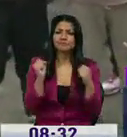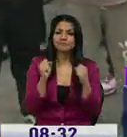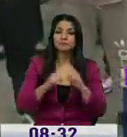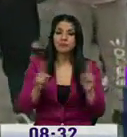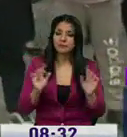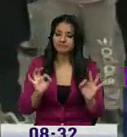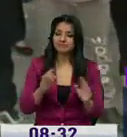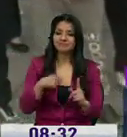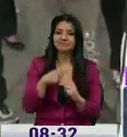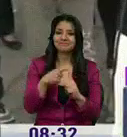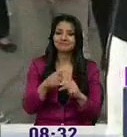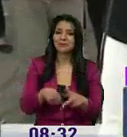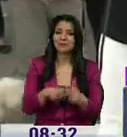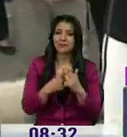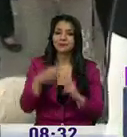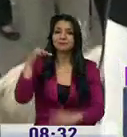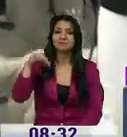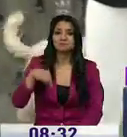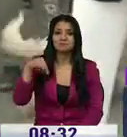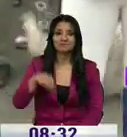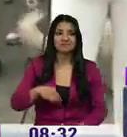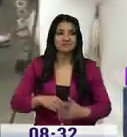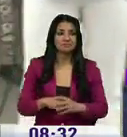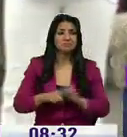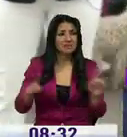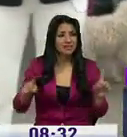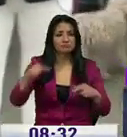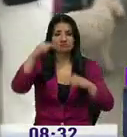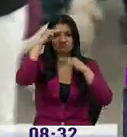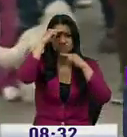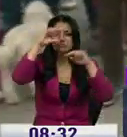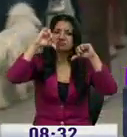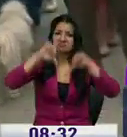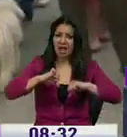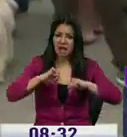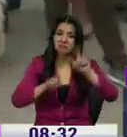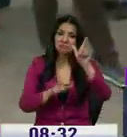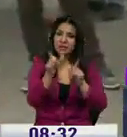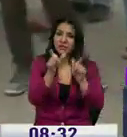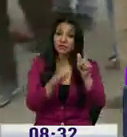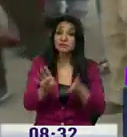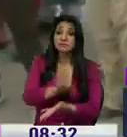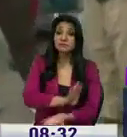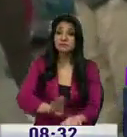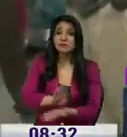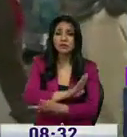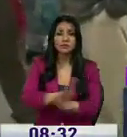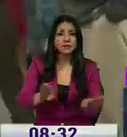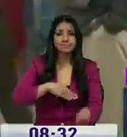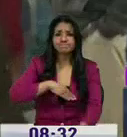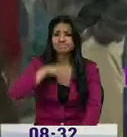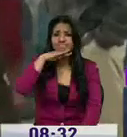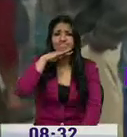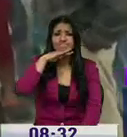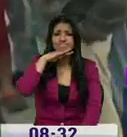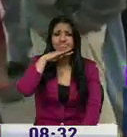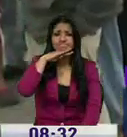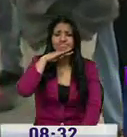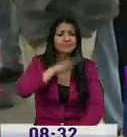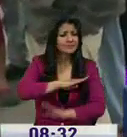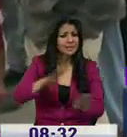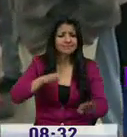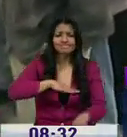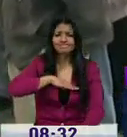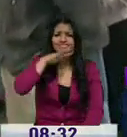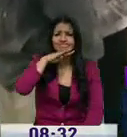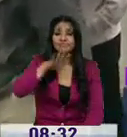toda la buena energía para iniciar este martes, aunque con malas noticias, pues los moradores de este sector dicen estar ya cansados, sumamente